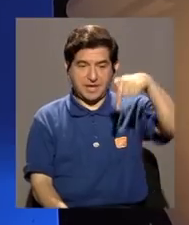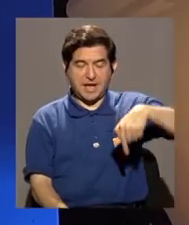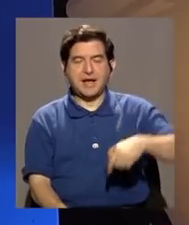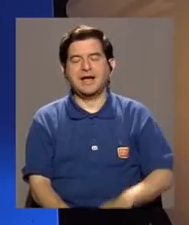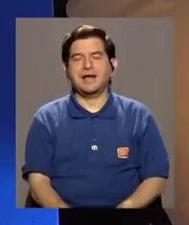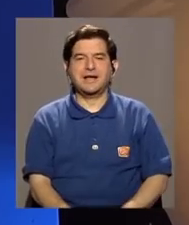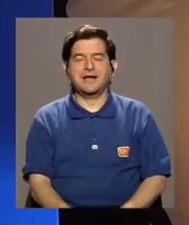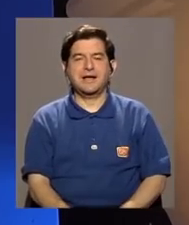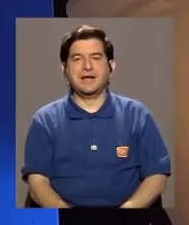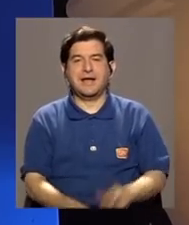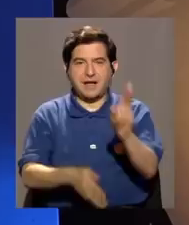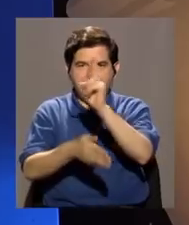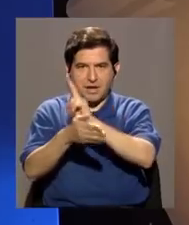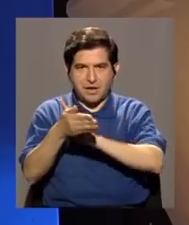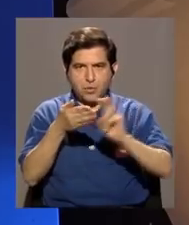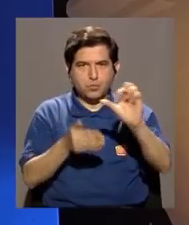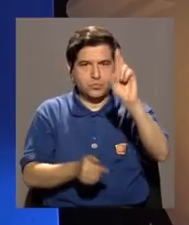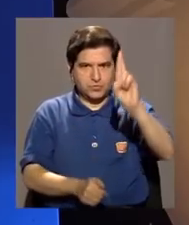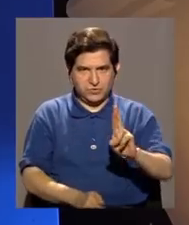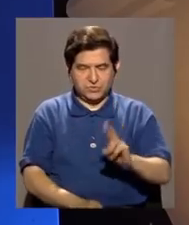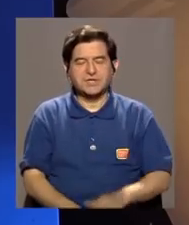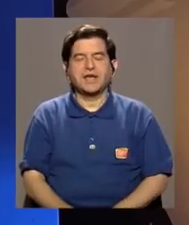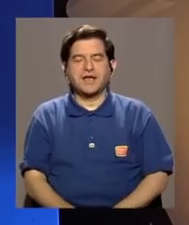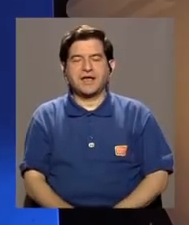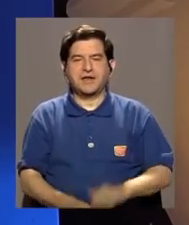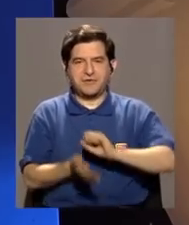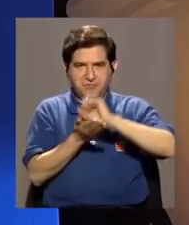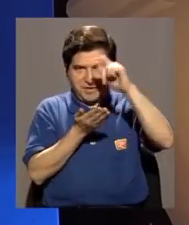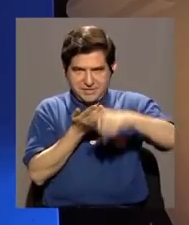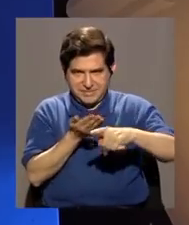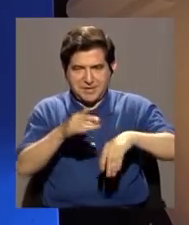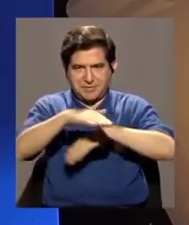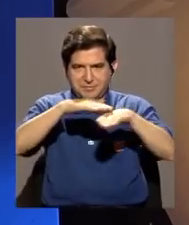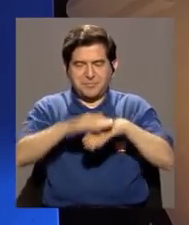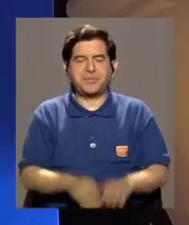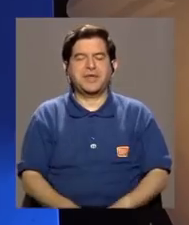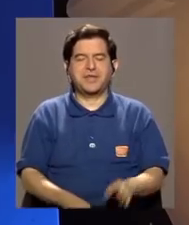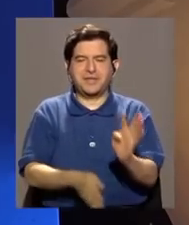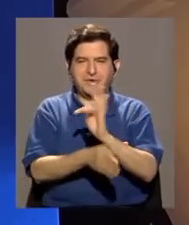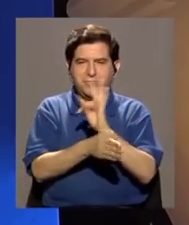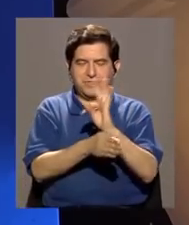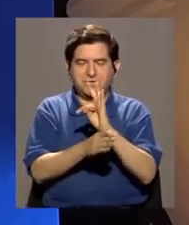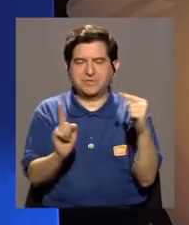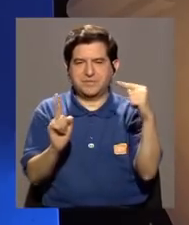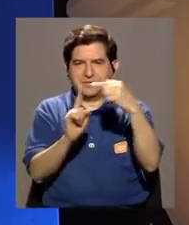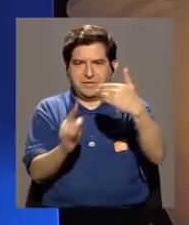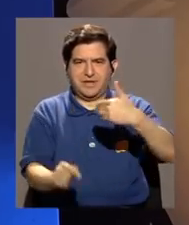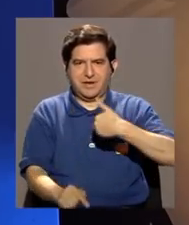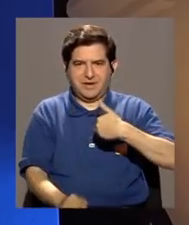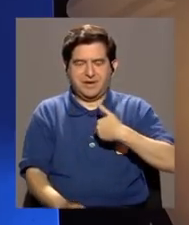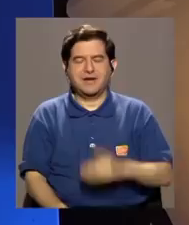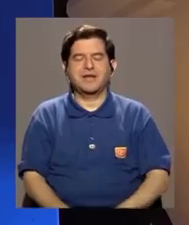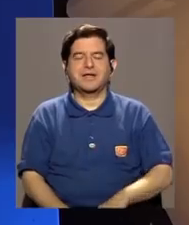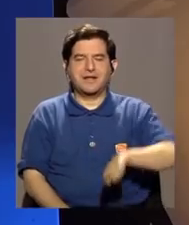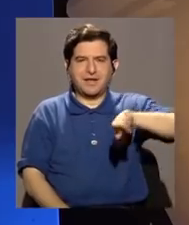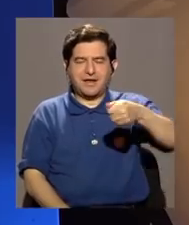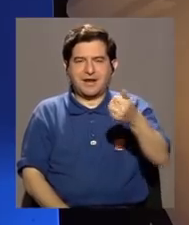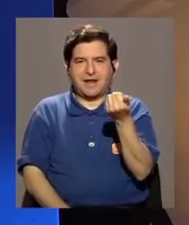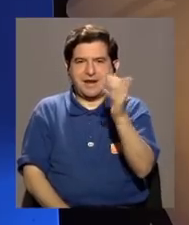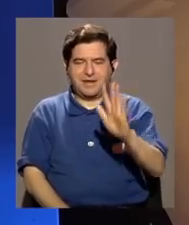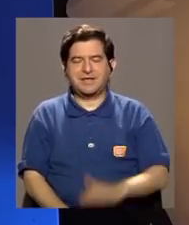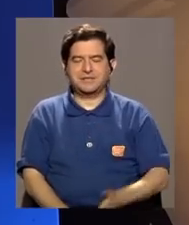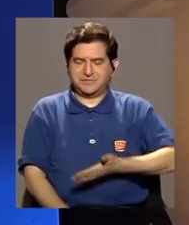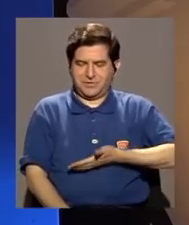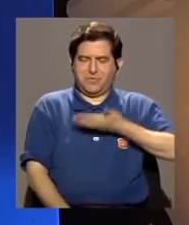a cada del campo de rodrigo facio en la universidad de costa rica orgullosos de hacer televisión con sentido en canal 15 recuerde que tenemos